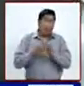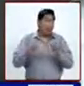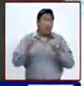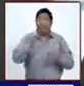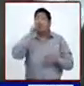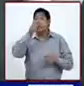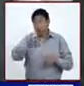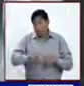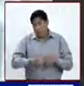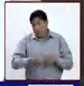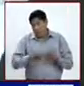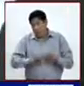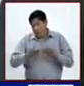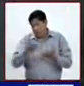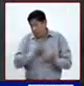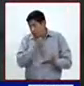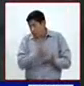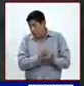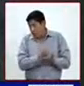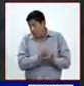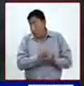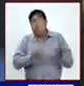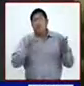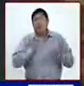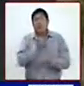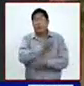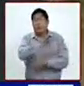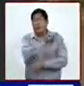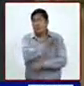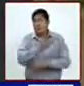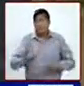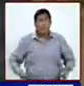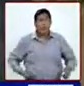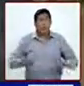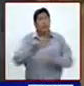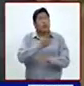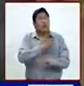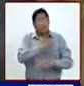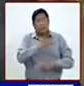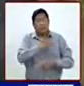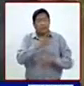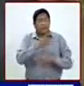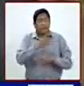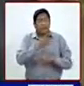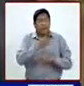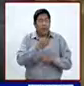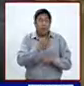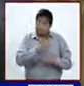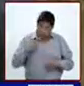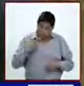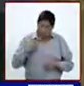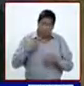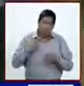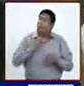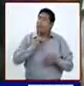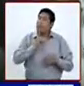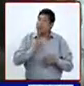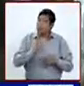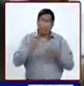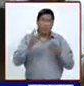ya de mañana hacemos también la entrega oficial a nuestro presidente para poder garantizar de que